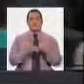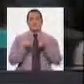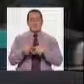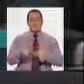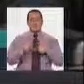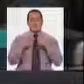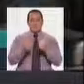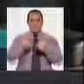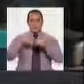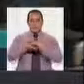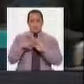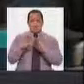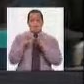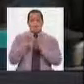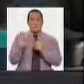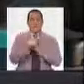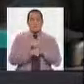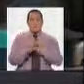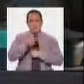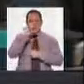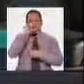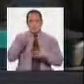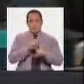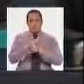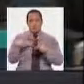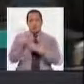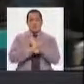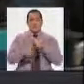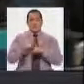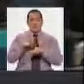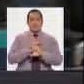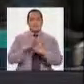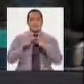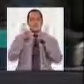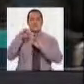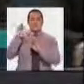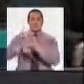nuestra posición en esa reunión, la defensa del Perú y no la defensa de ningún tema